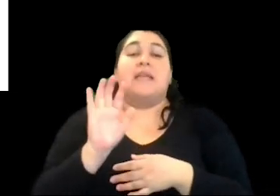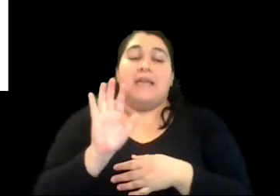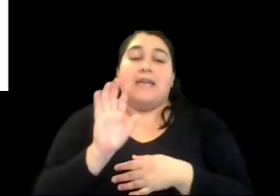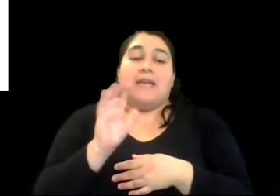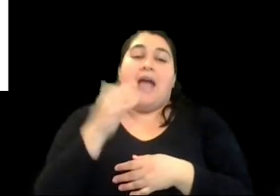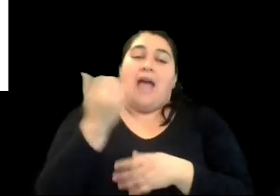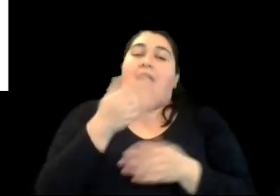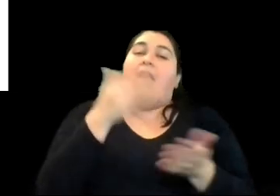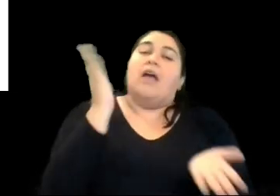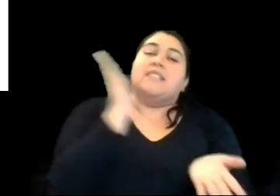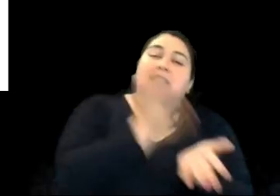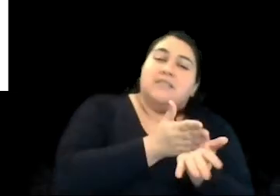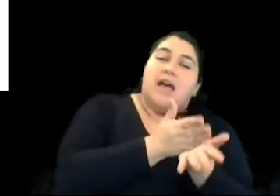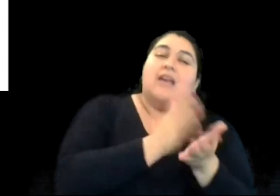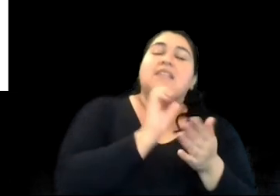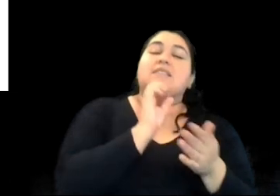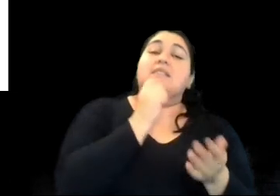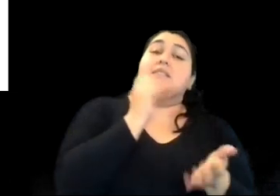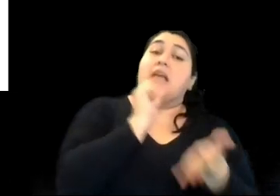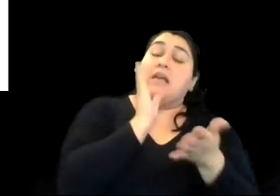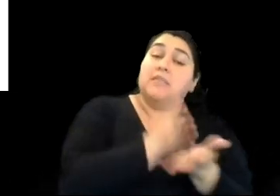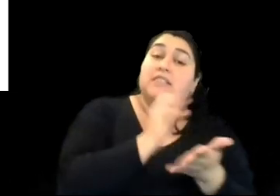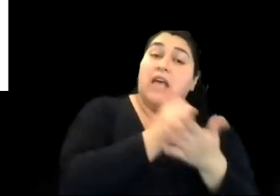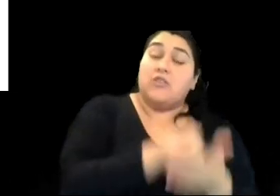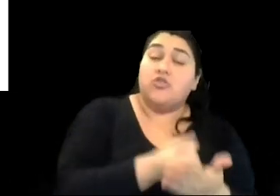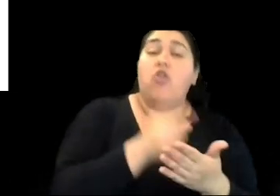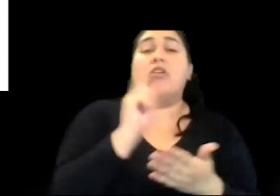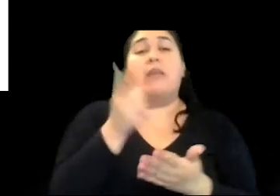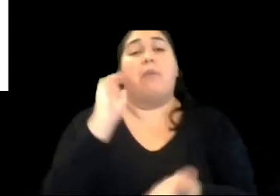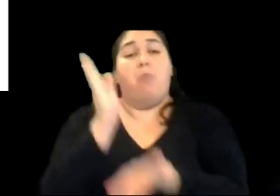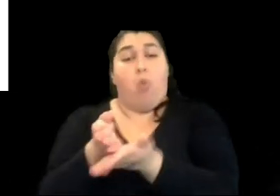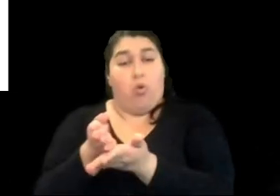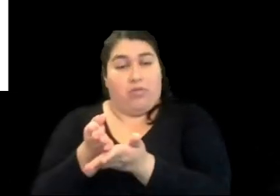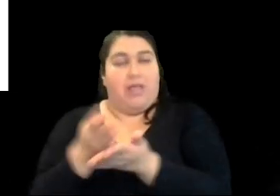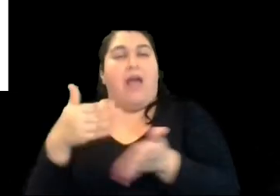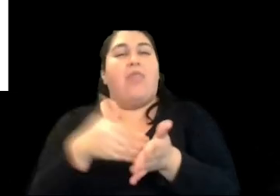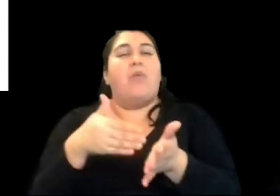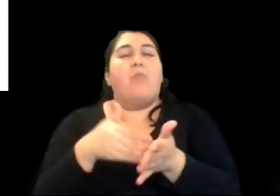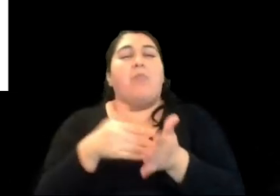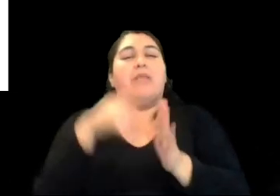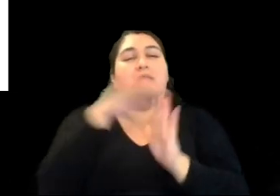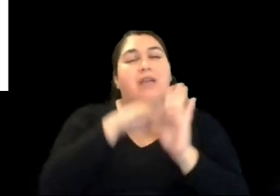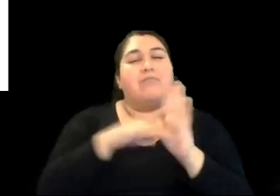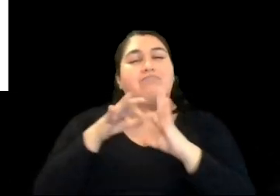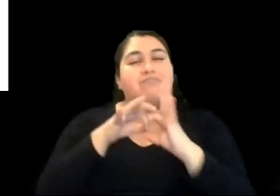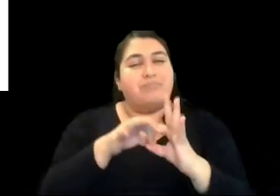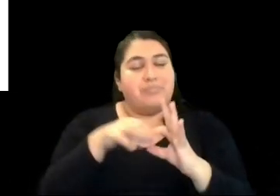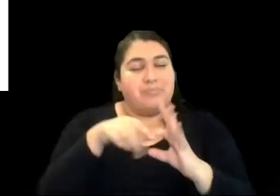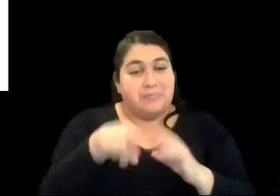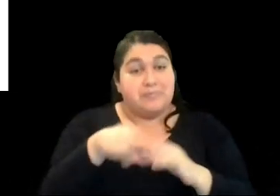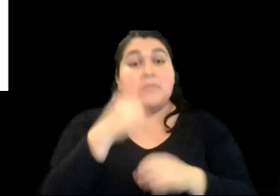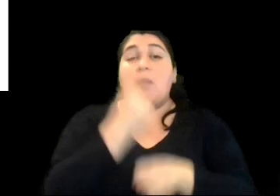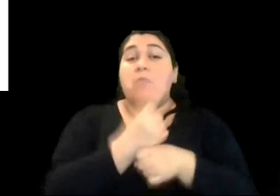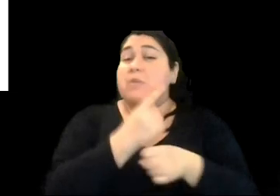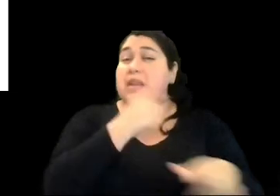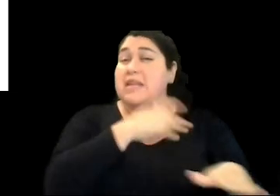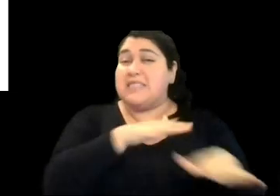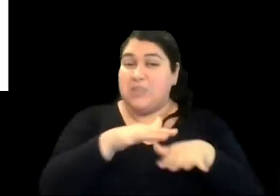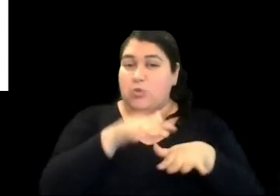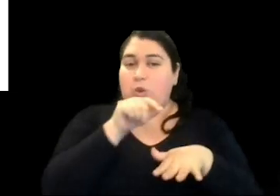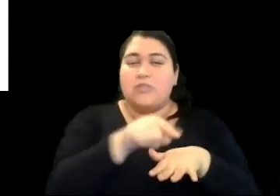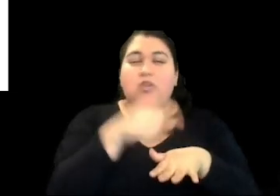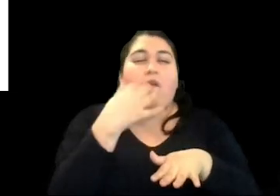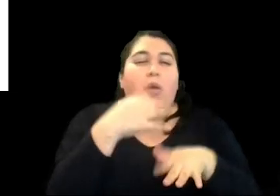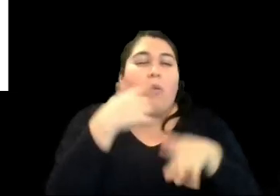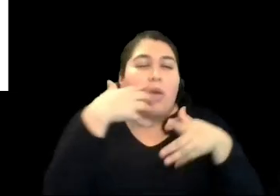y sanciones que tengan alguna condonación en el marco de este régimen. Primera situación que tenemos que identificar es que esas